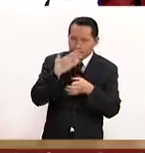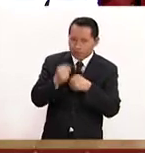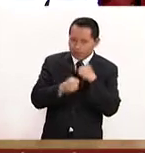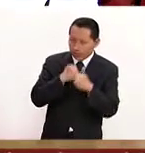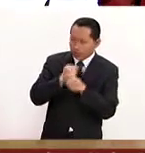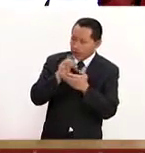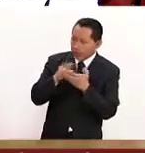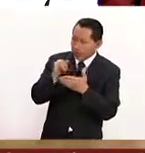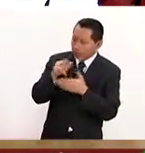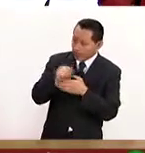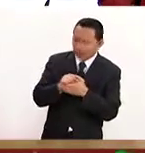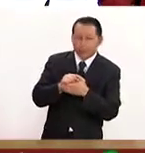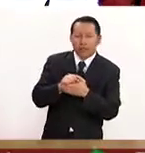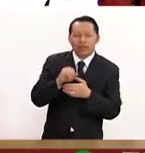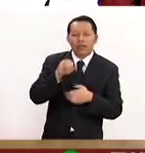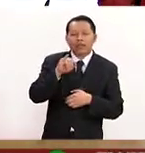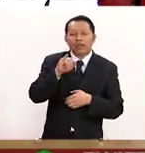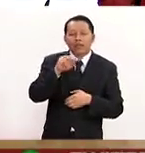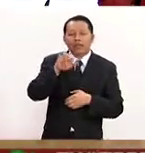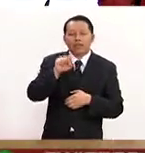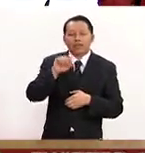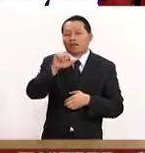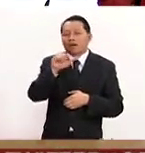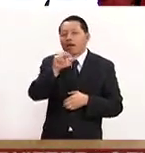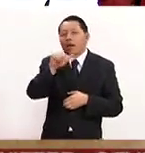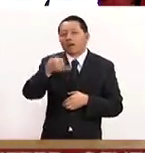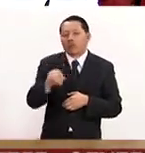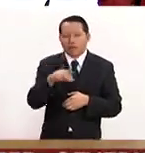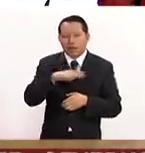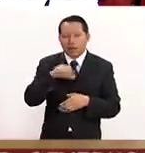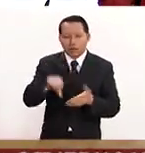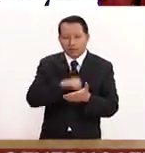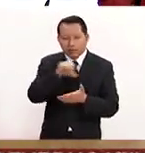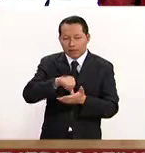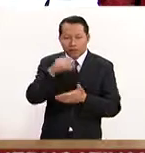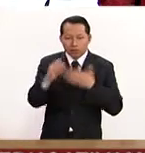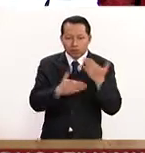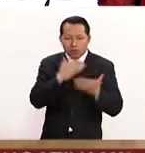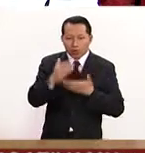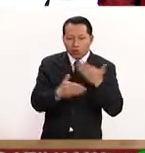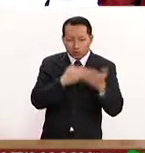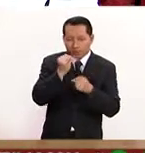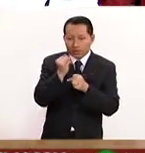gracias, Inés. Gracias. Inés Carrasco, del Centro de